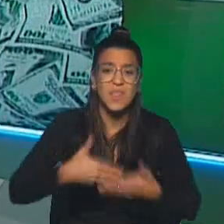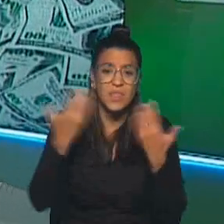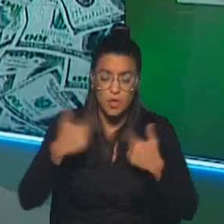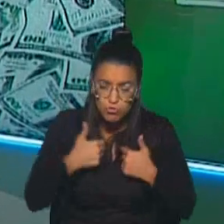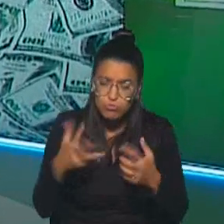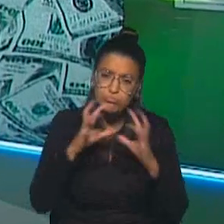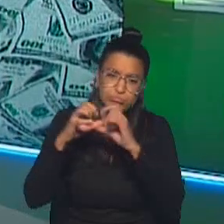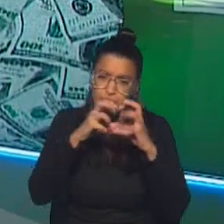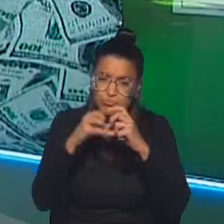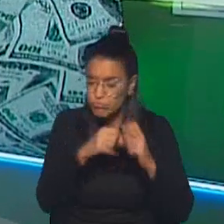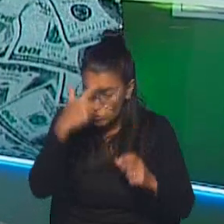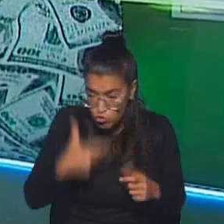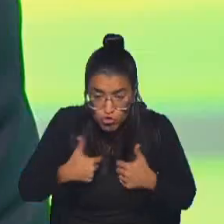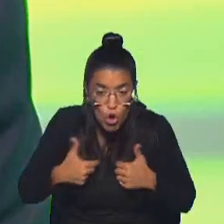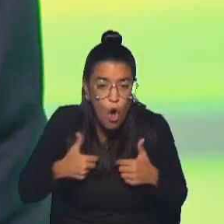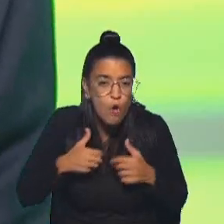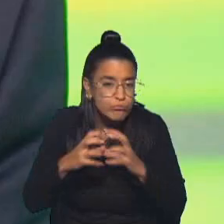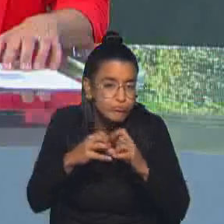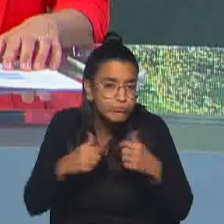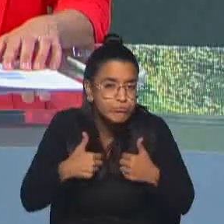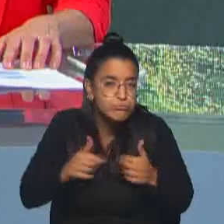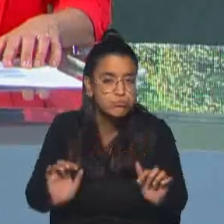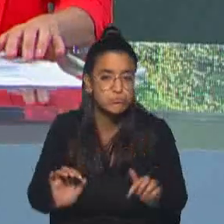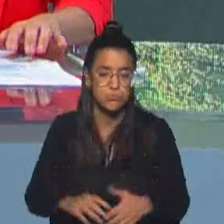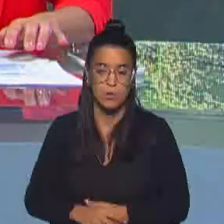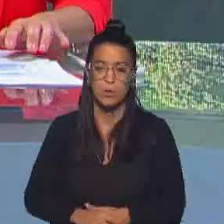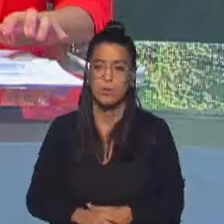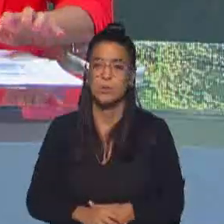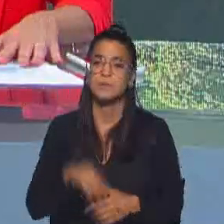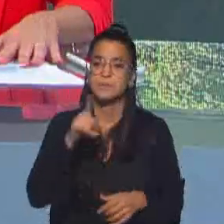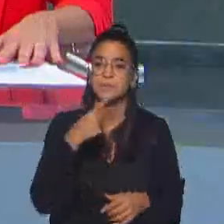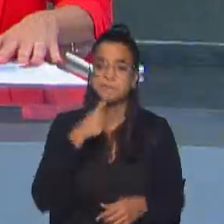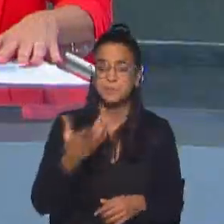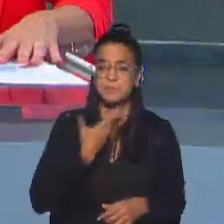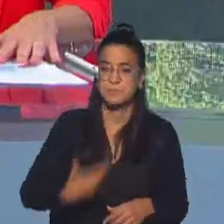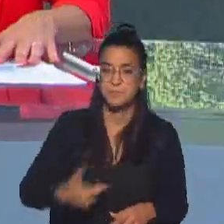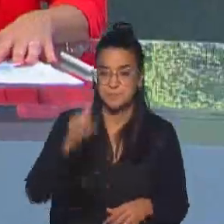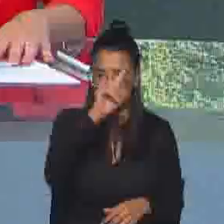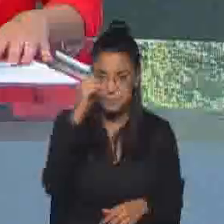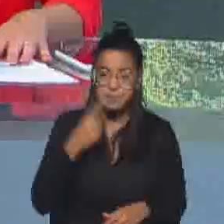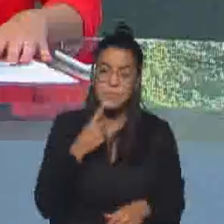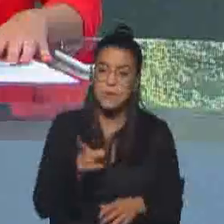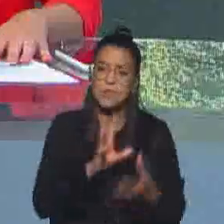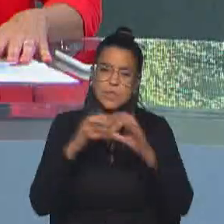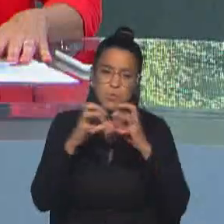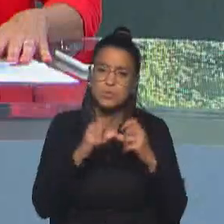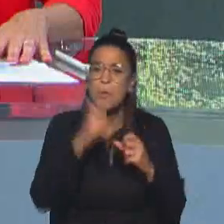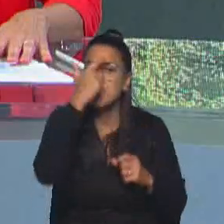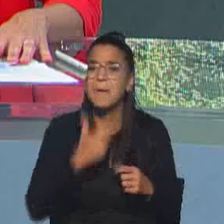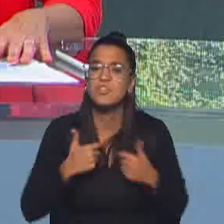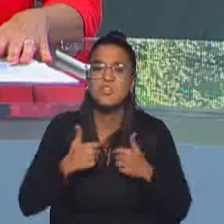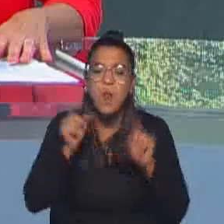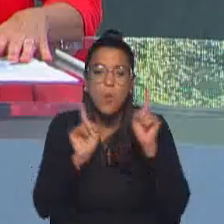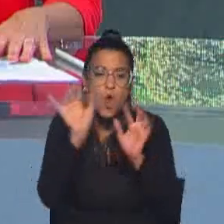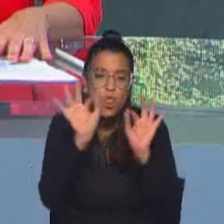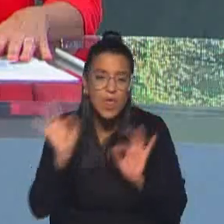la discusión yo personalmente. A ver, allí revelaba el presidente Alberto Fernández una discusión absolutamente personal, algunos